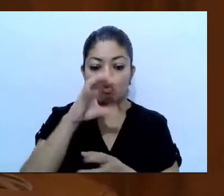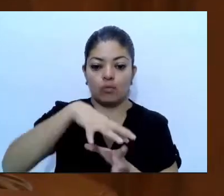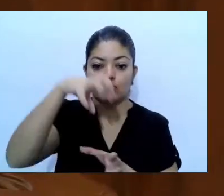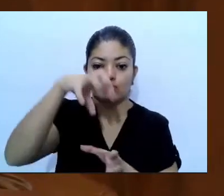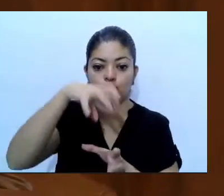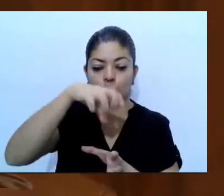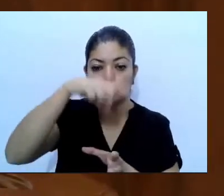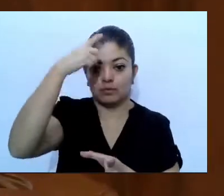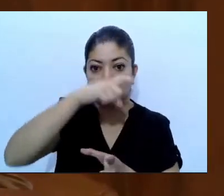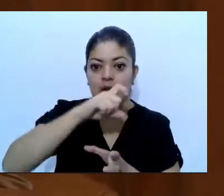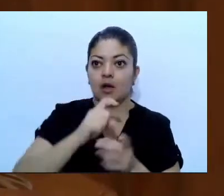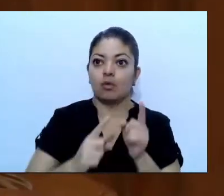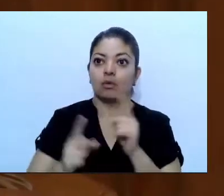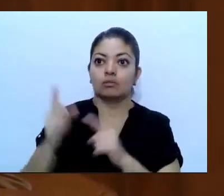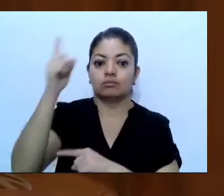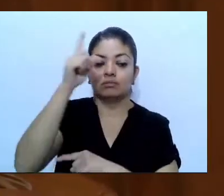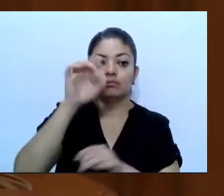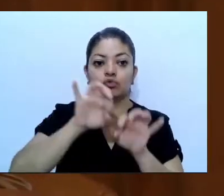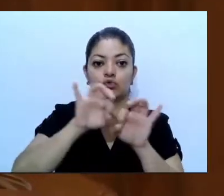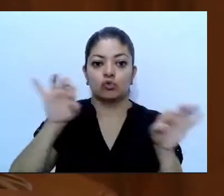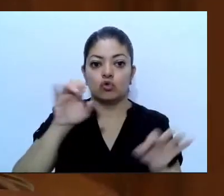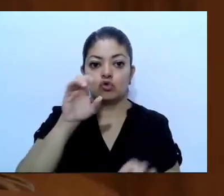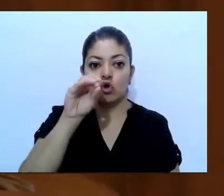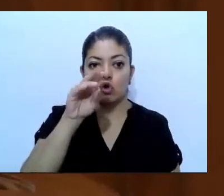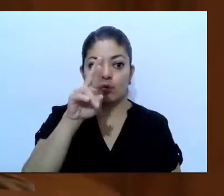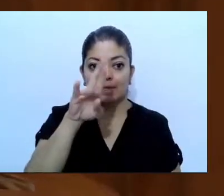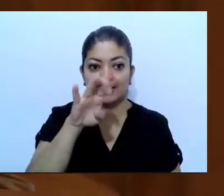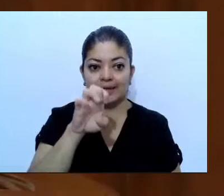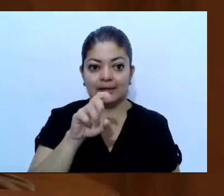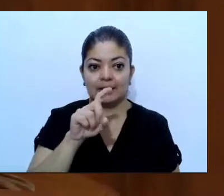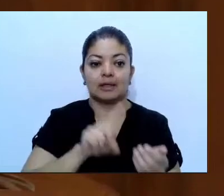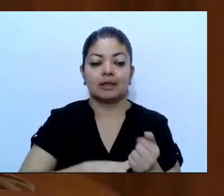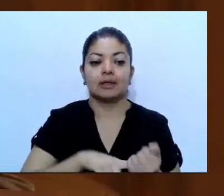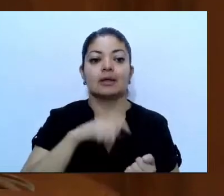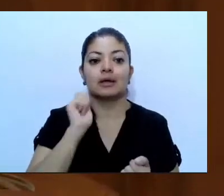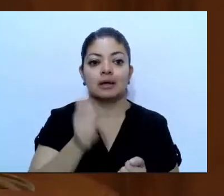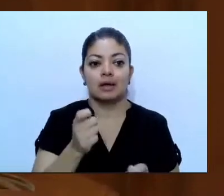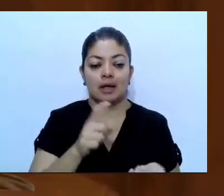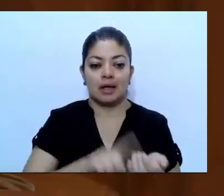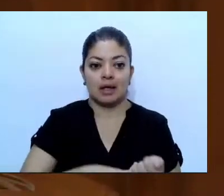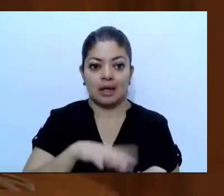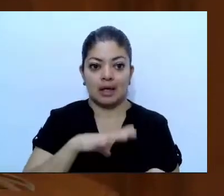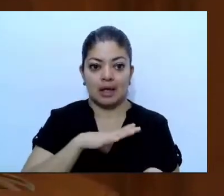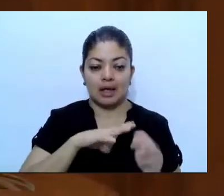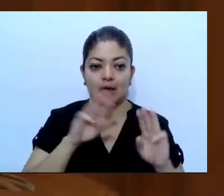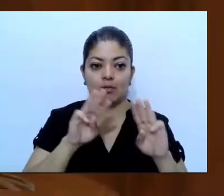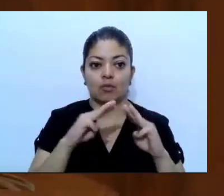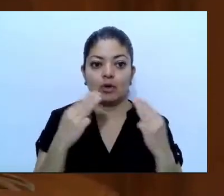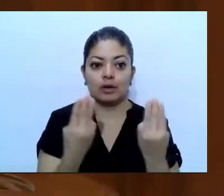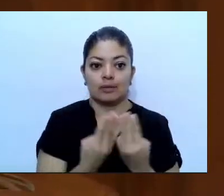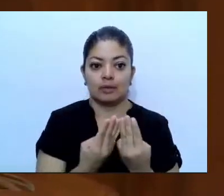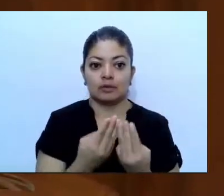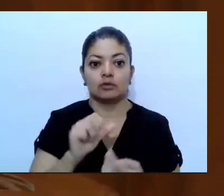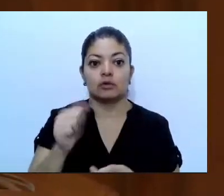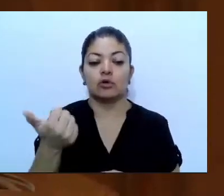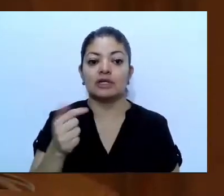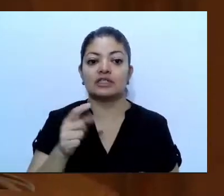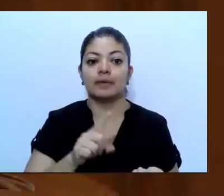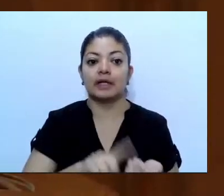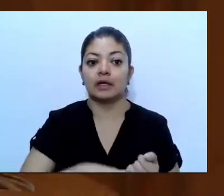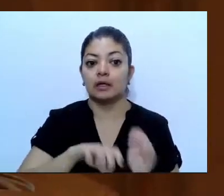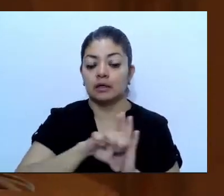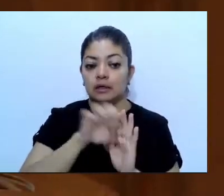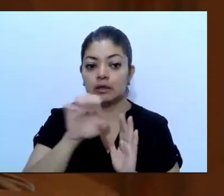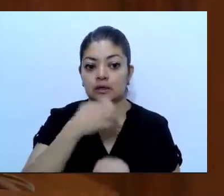tinacos, tubos de cobre, los enseres de las oficinas y hasta el mobiliario. Otro ejemplo, la escuela primaria